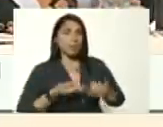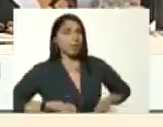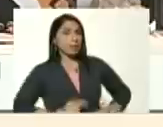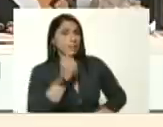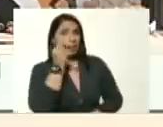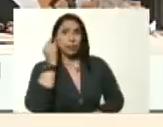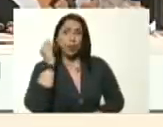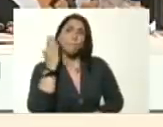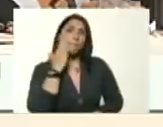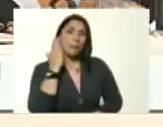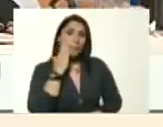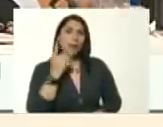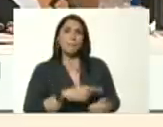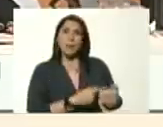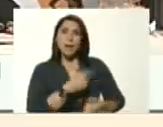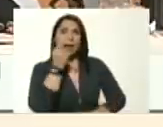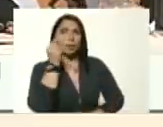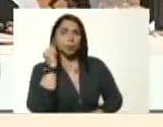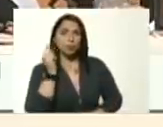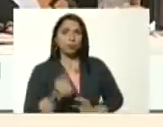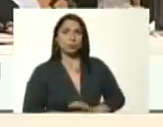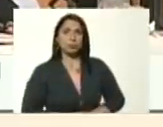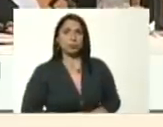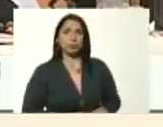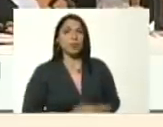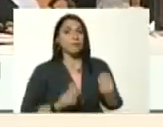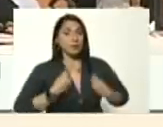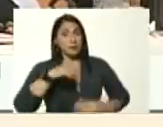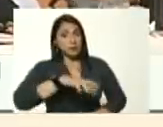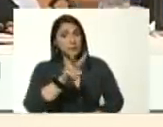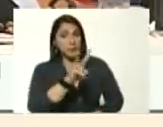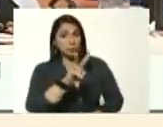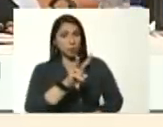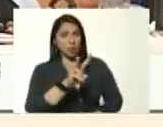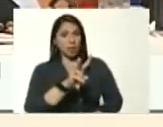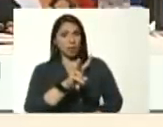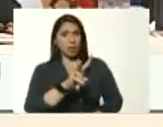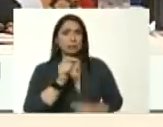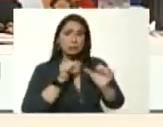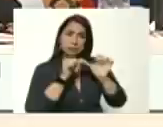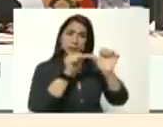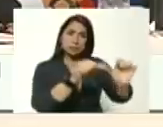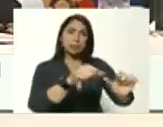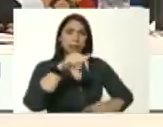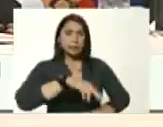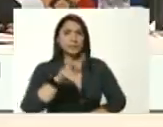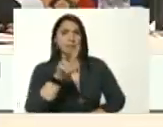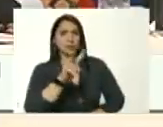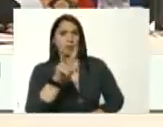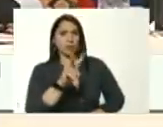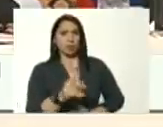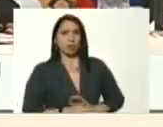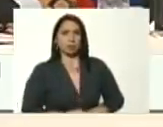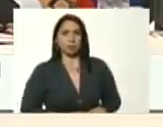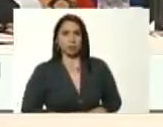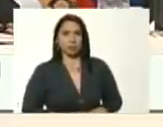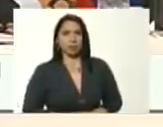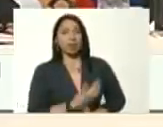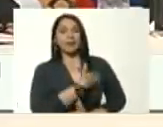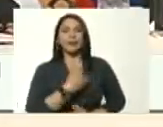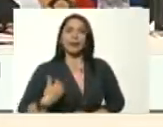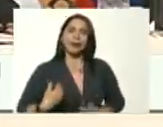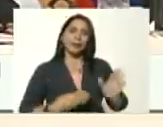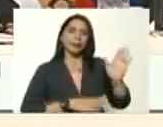madres hermanos hermanas que viven aquí en venezuela que van a seguir viviendo aquí en venezuela y que lo que quieren es